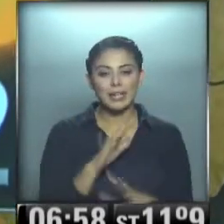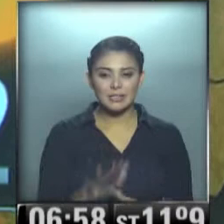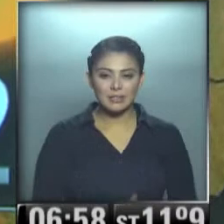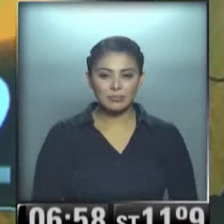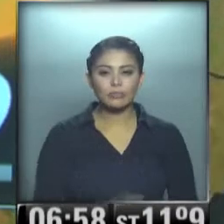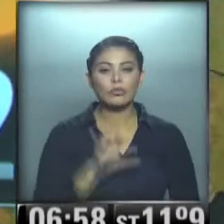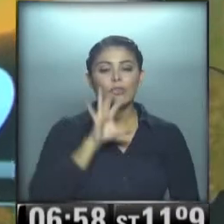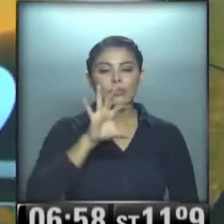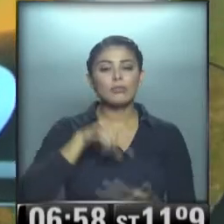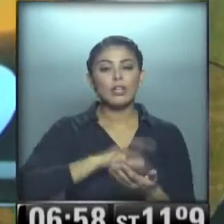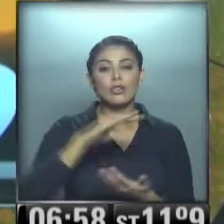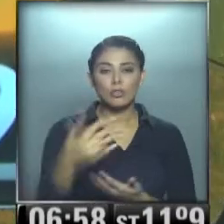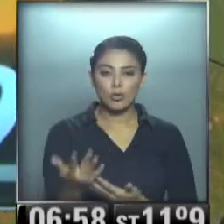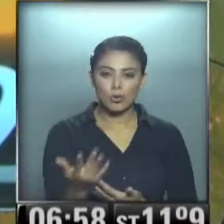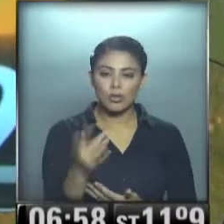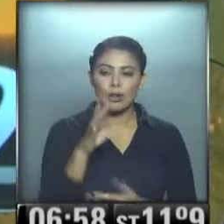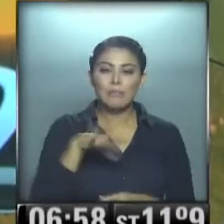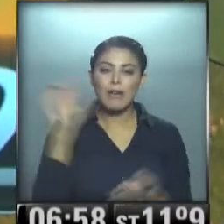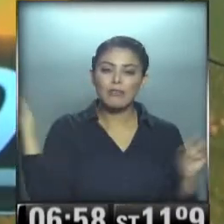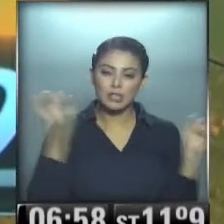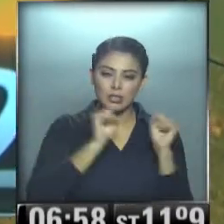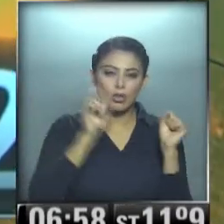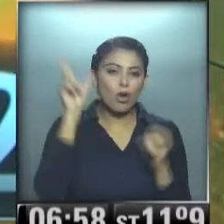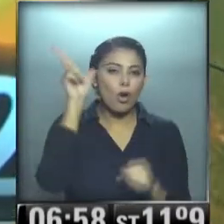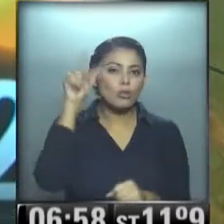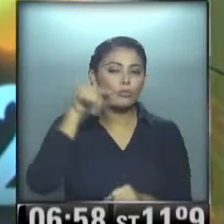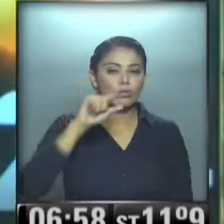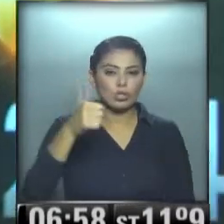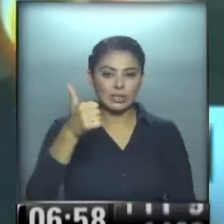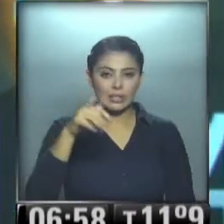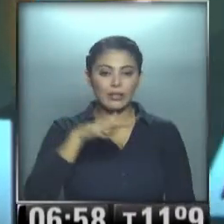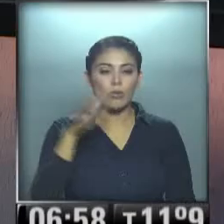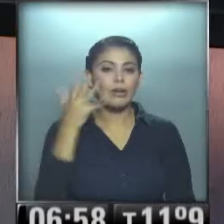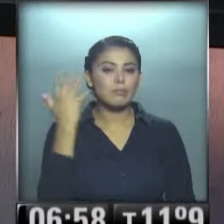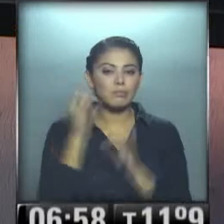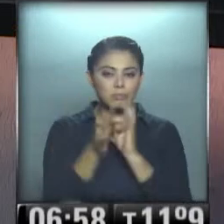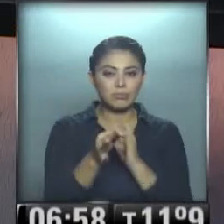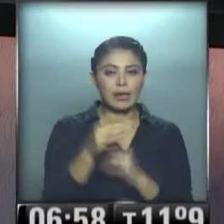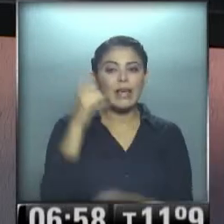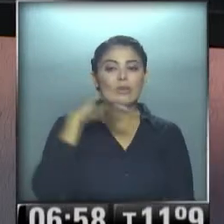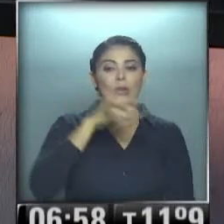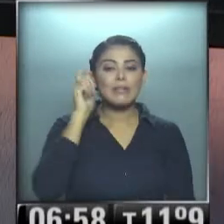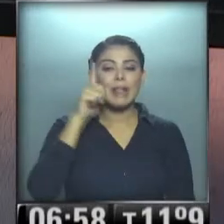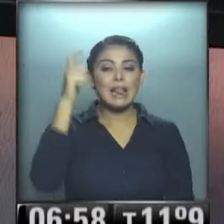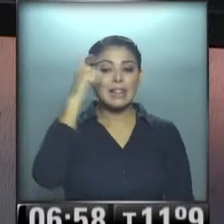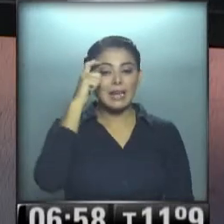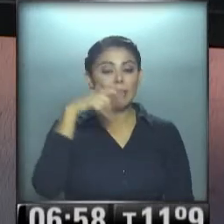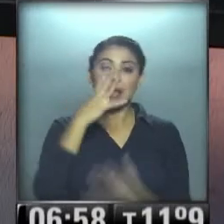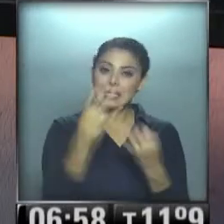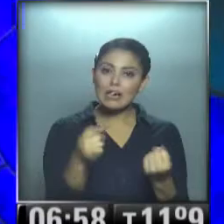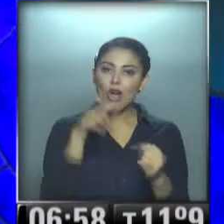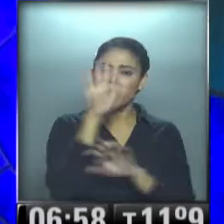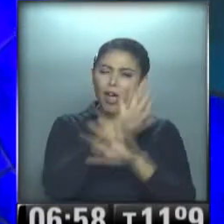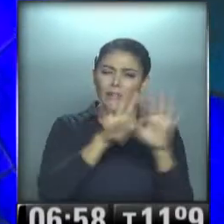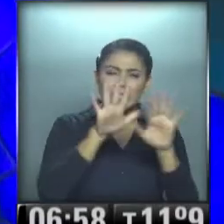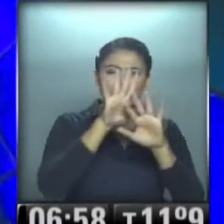El norte del conurbano está un poquito más frío, 8 grados 6 en San Fernando, 10 grados en San Miguel, está más seco, no hay neblinas,